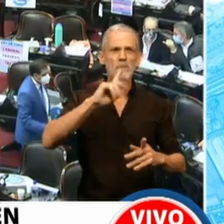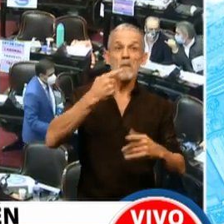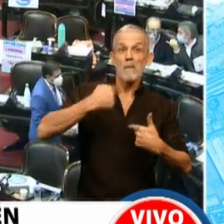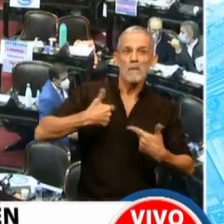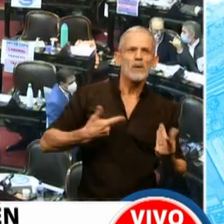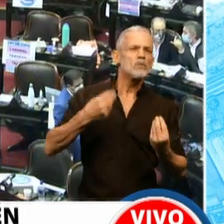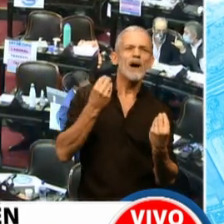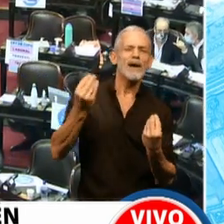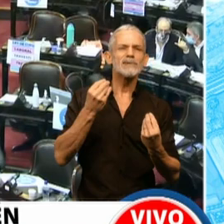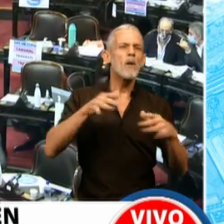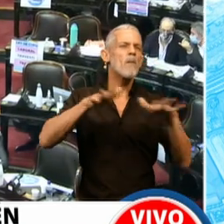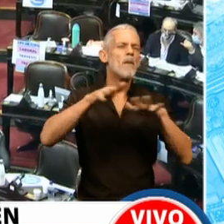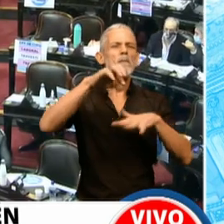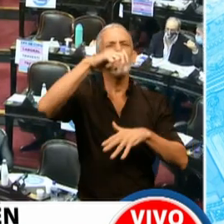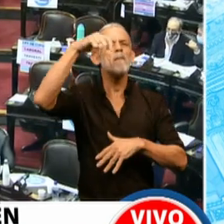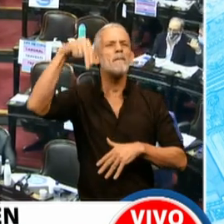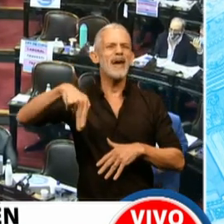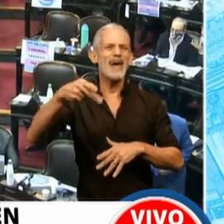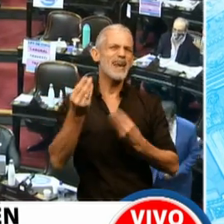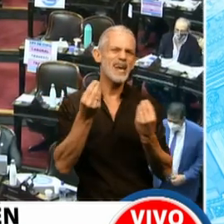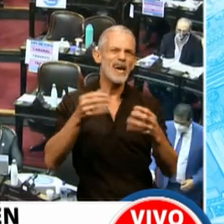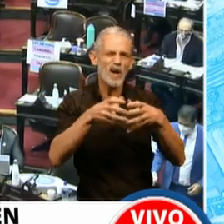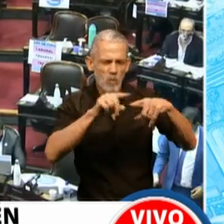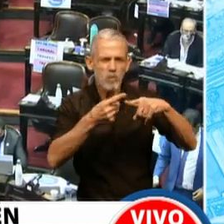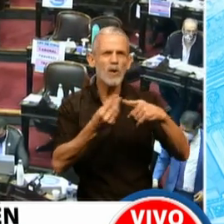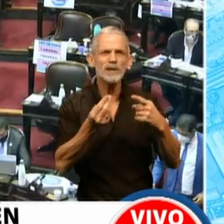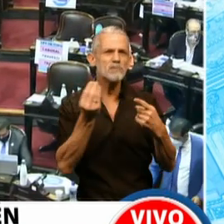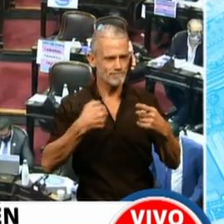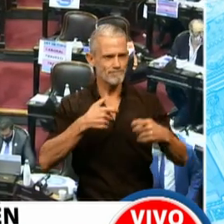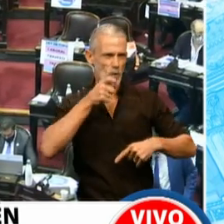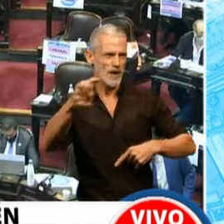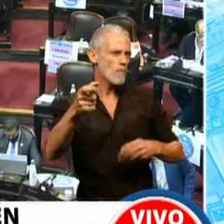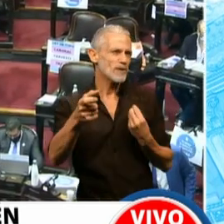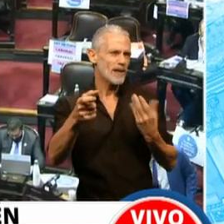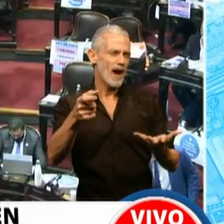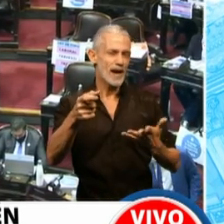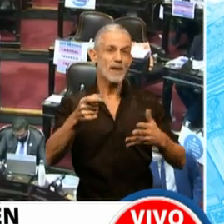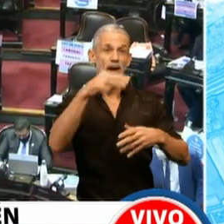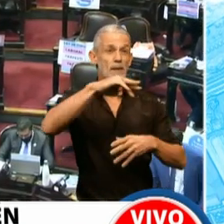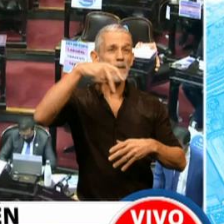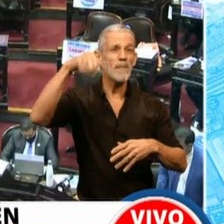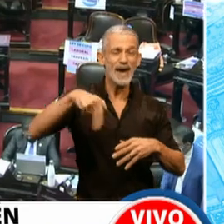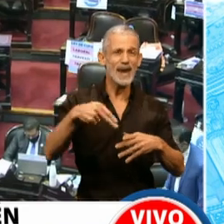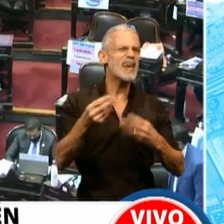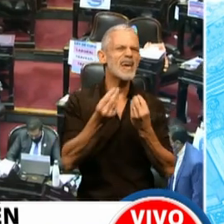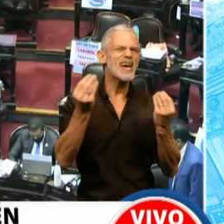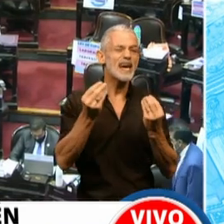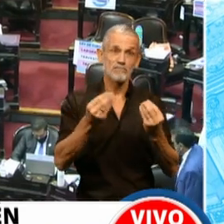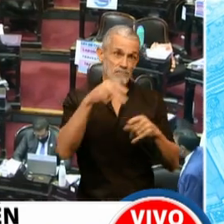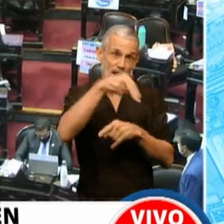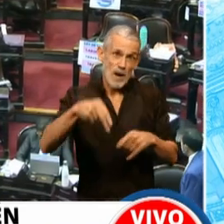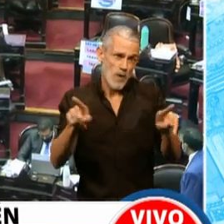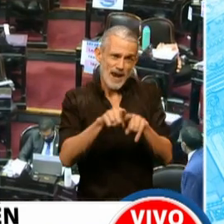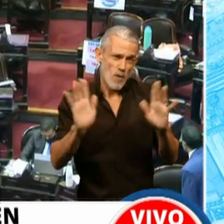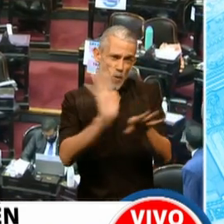preguntan qué es el movimiento popular neuquino para mí siempre respondo el movimiento popular neuquino es neuquén